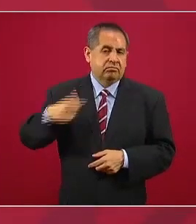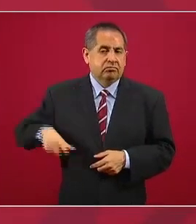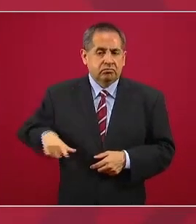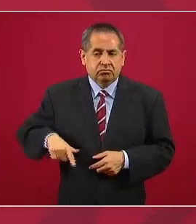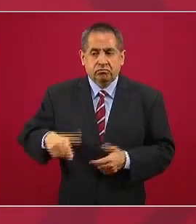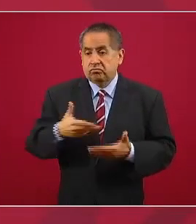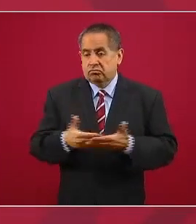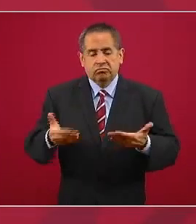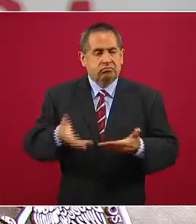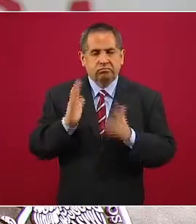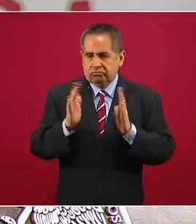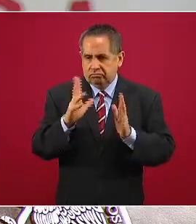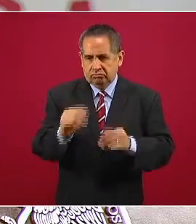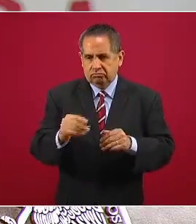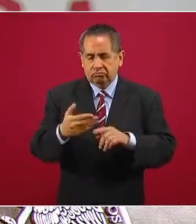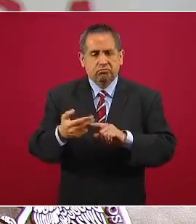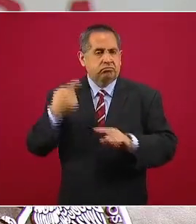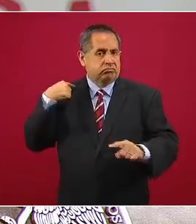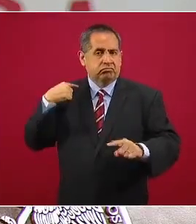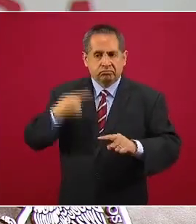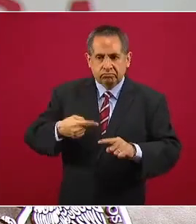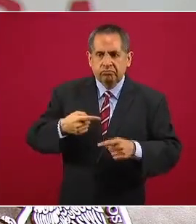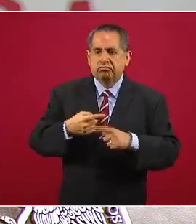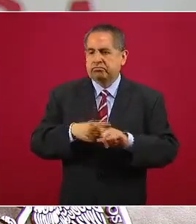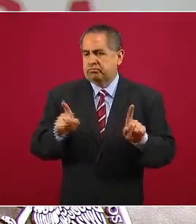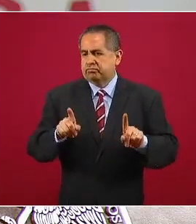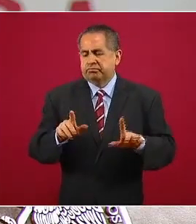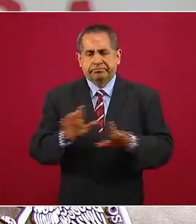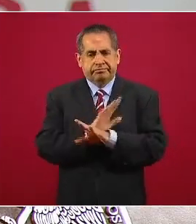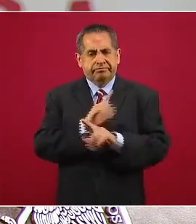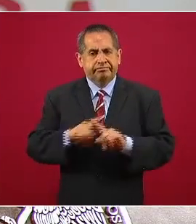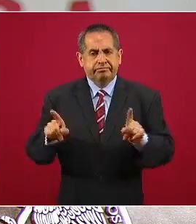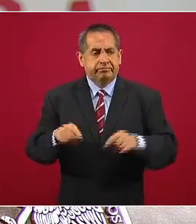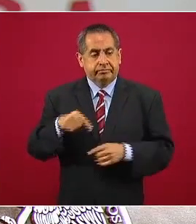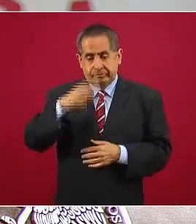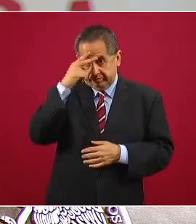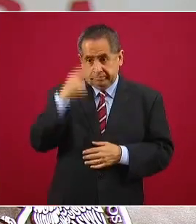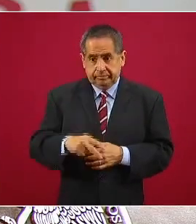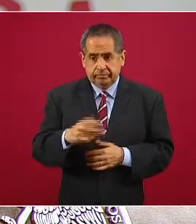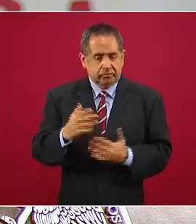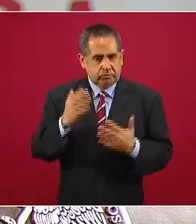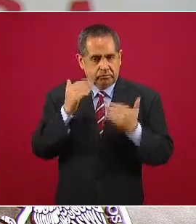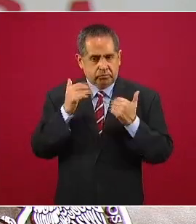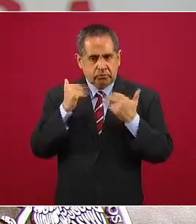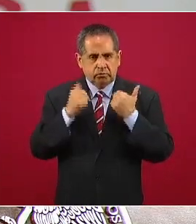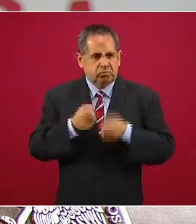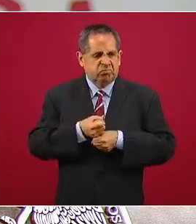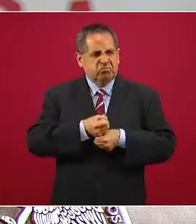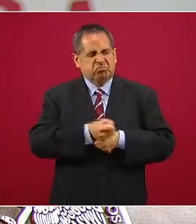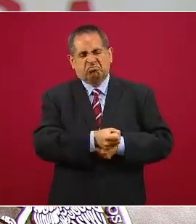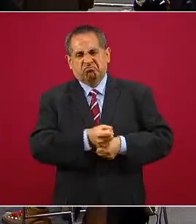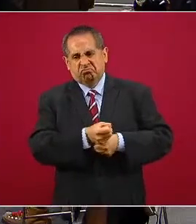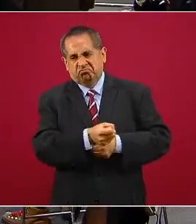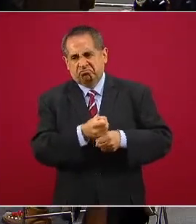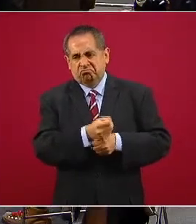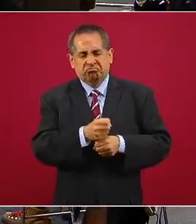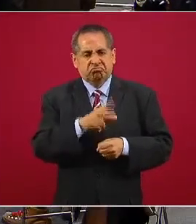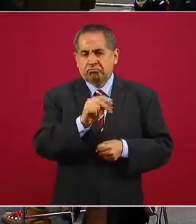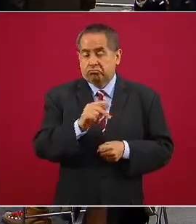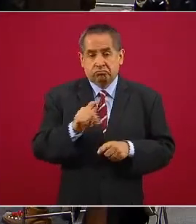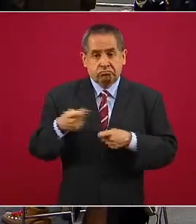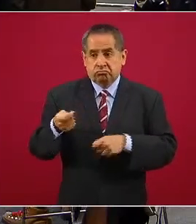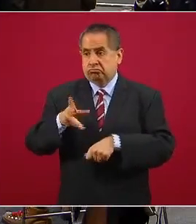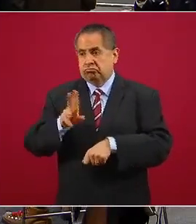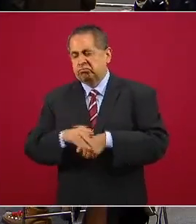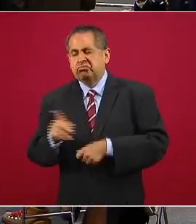el México de antes. En México no hay tortura, no se